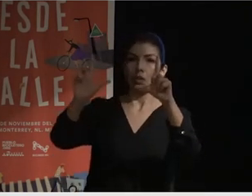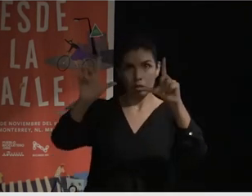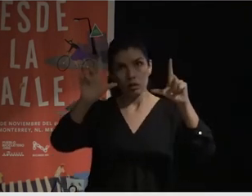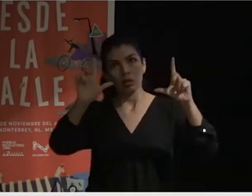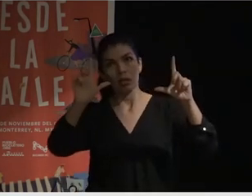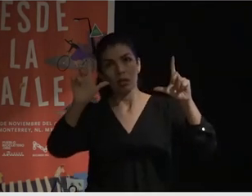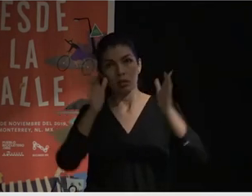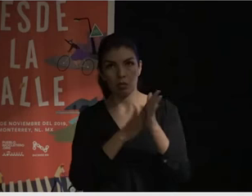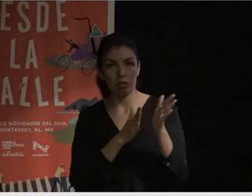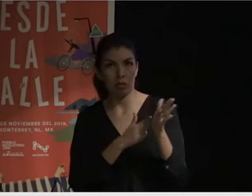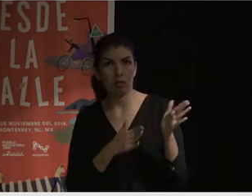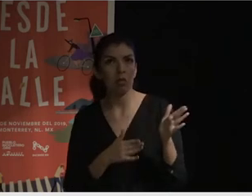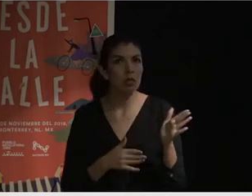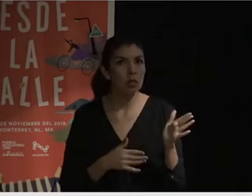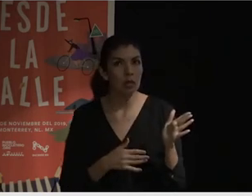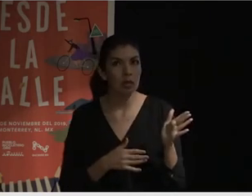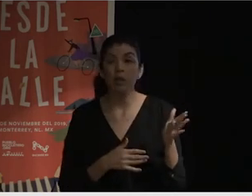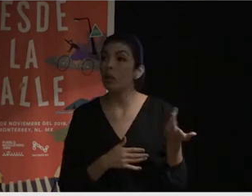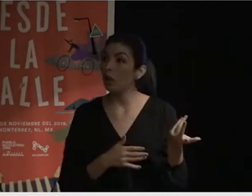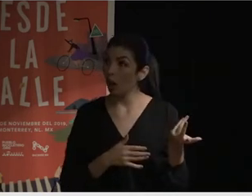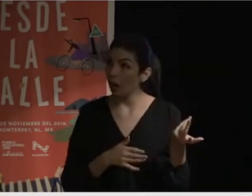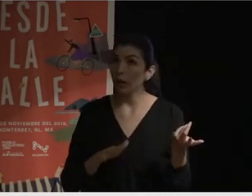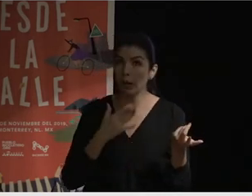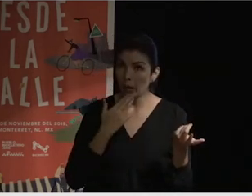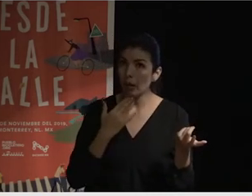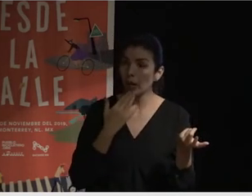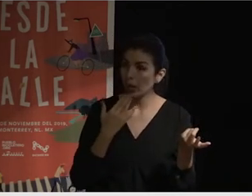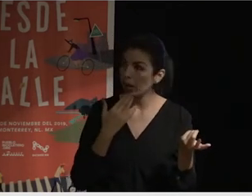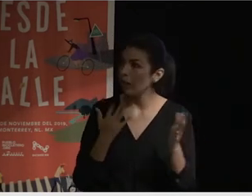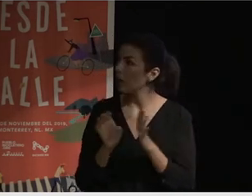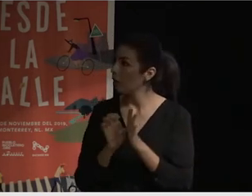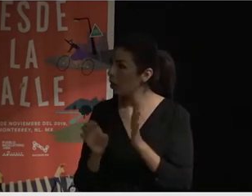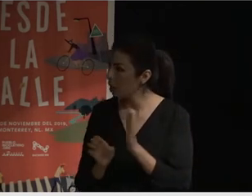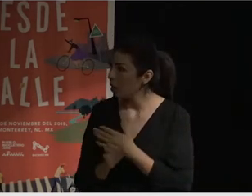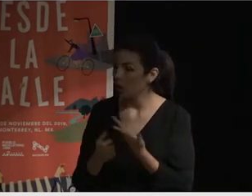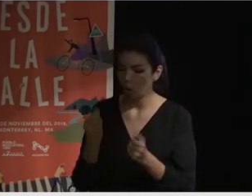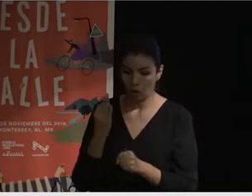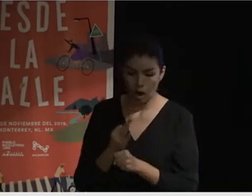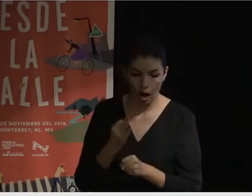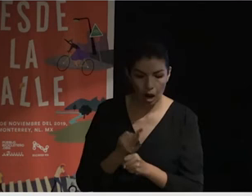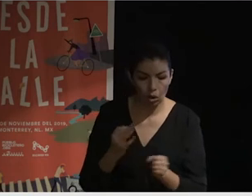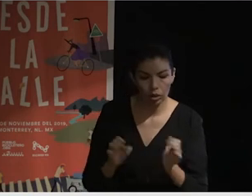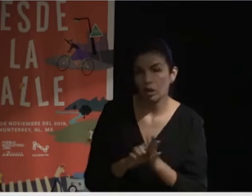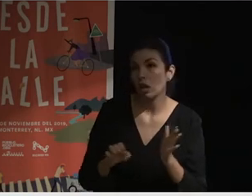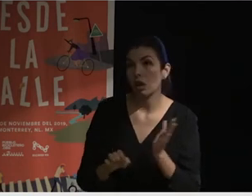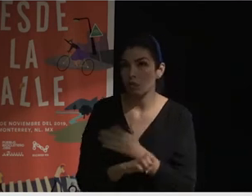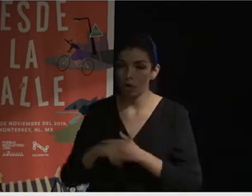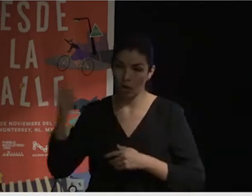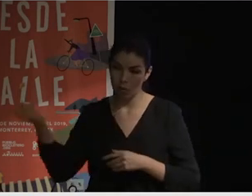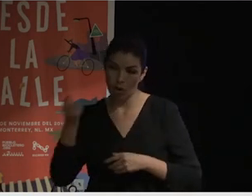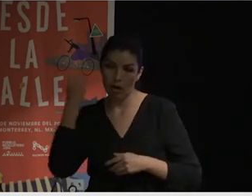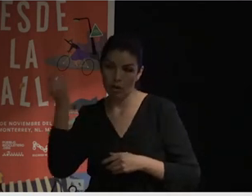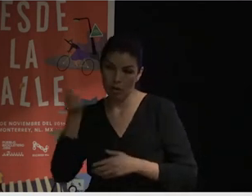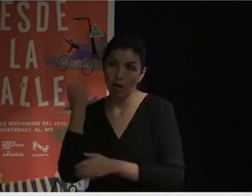parada. Y creo que esa es la manera, o sea, hoy en día muchas de las veces creamos estos encuentros, pero no